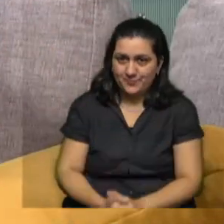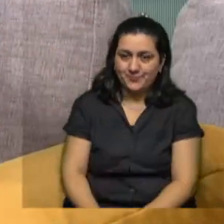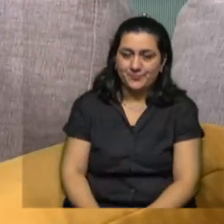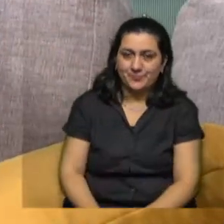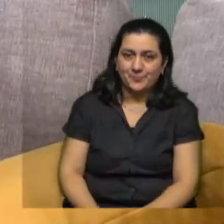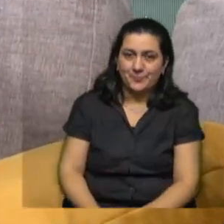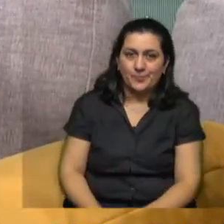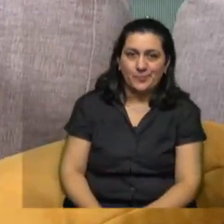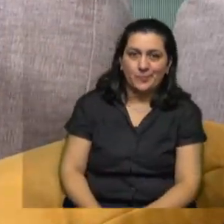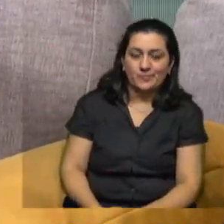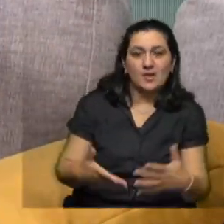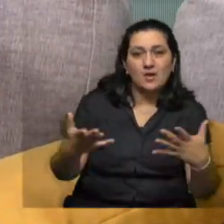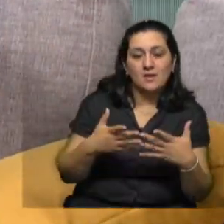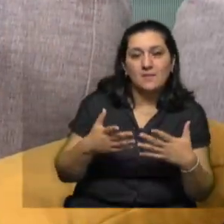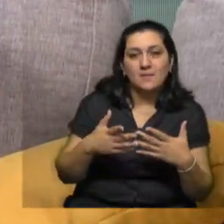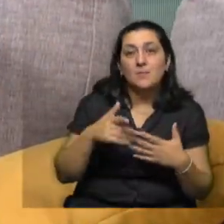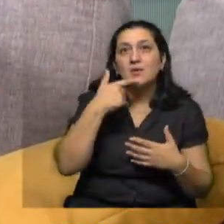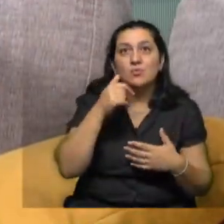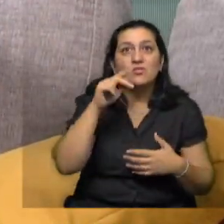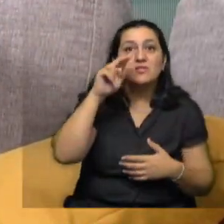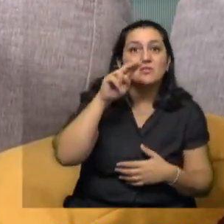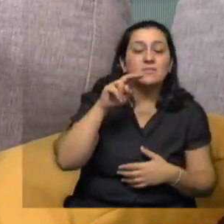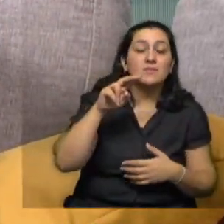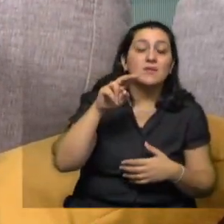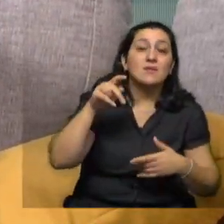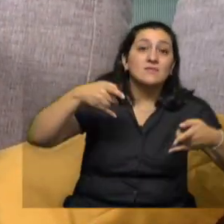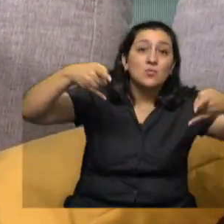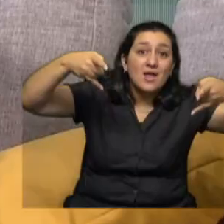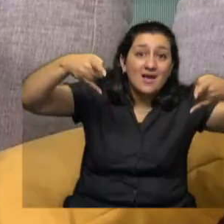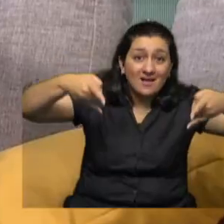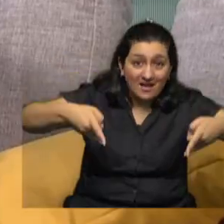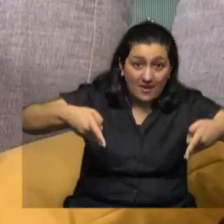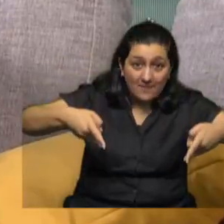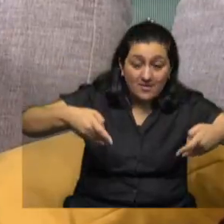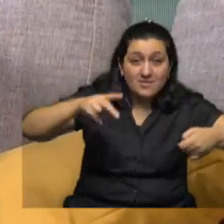¿Ah? Vamos a ver si una cama, de los 24 factores que inciden en el descanso,